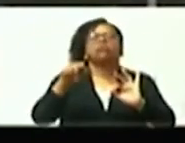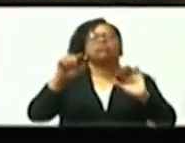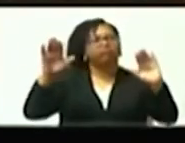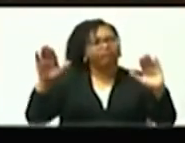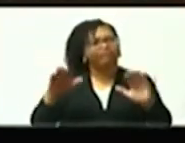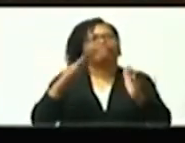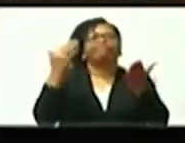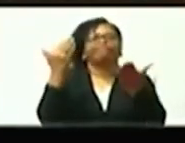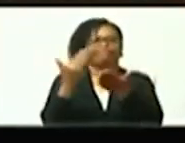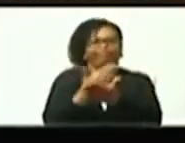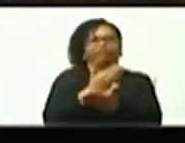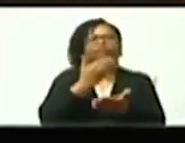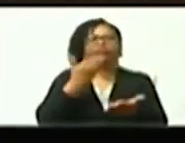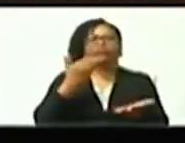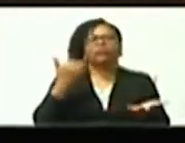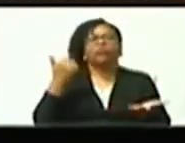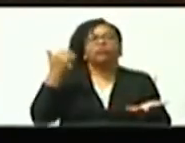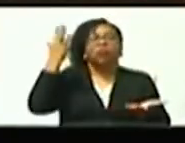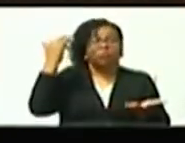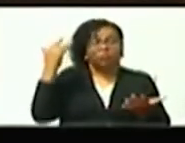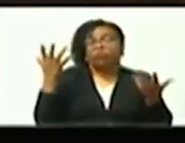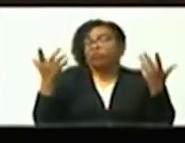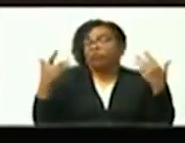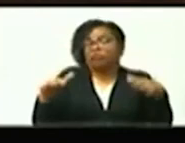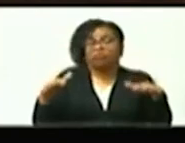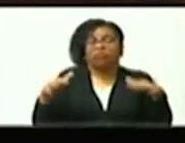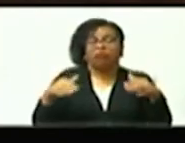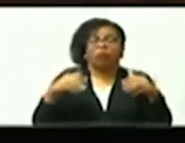virtud de que ya fuera de la tribuna